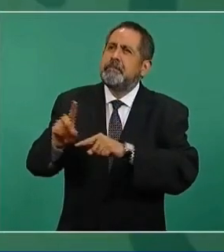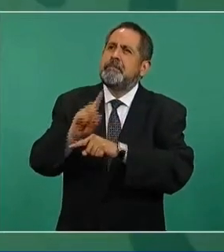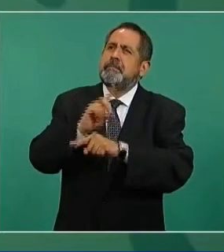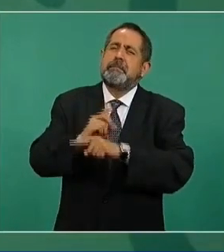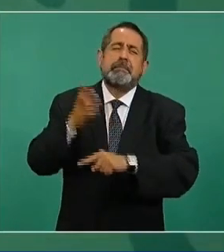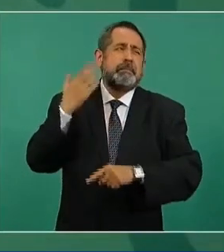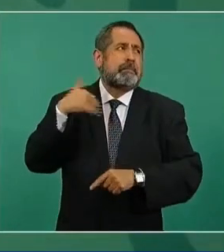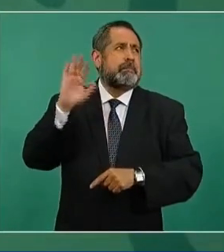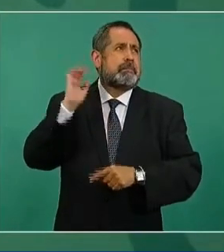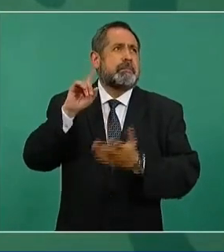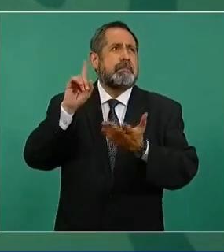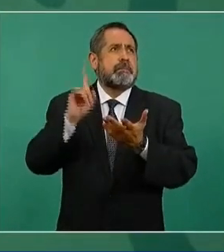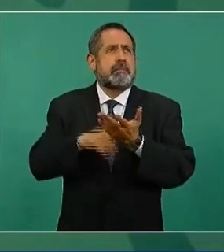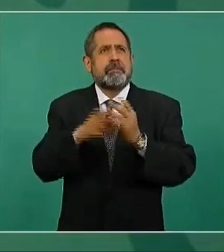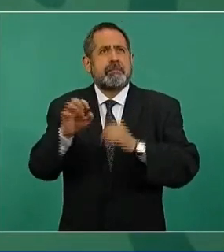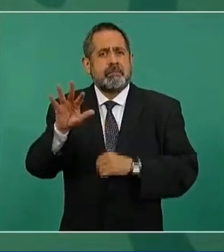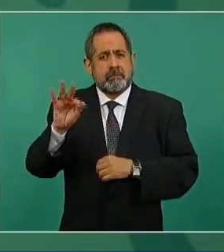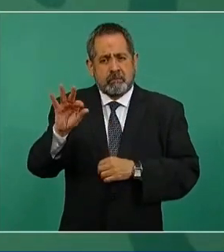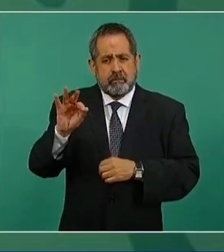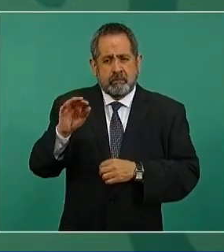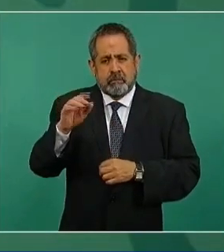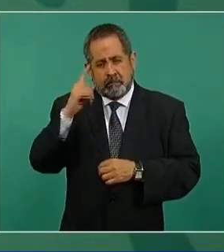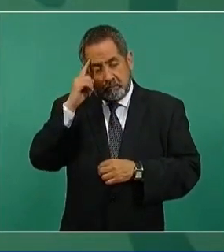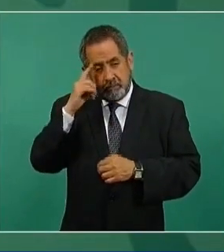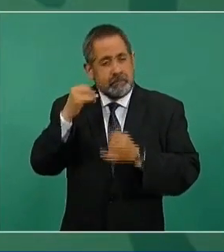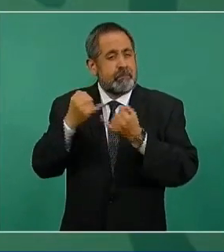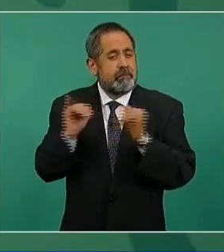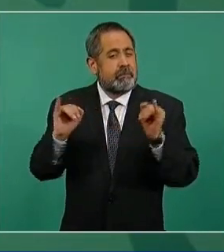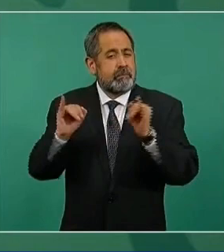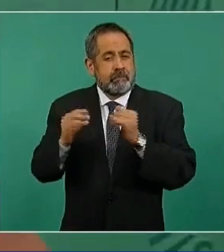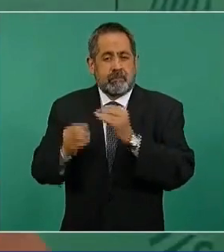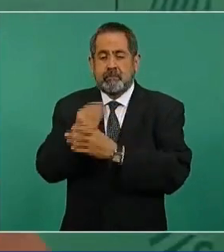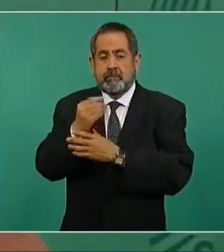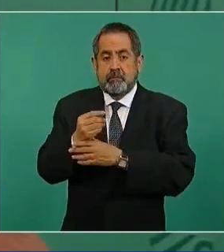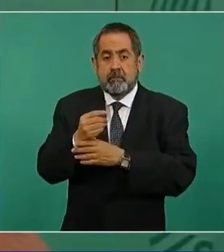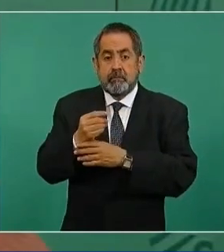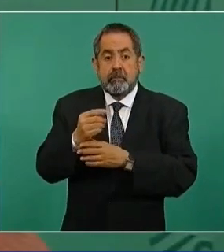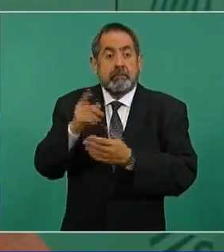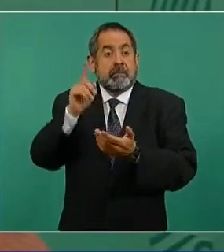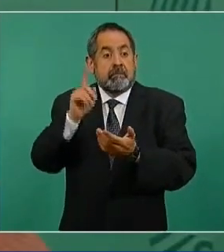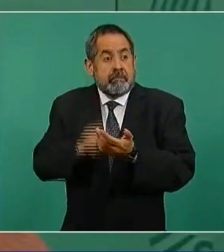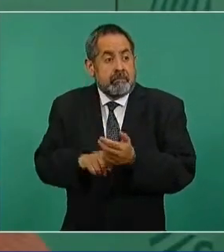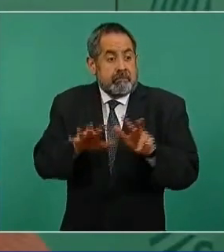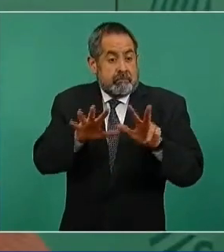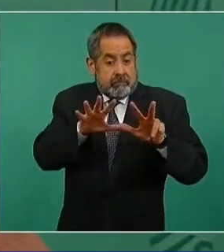desde los años 40, se inauguró en los años 50 del siglo pasado.